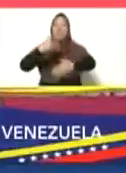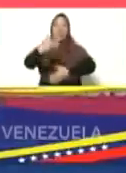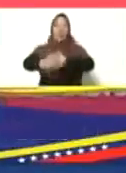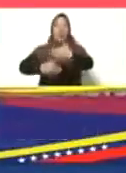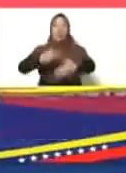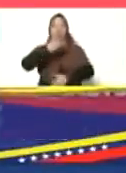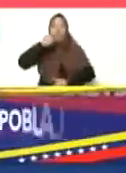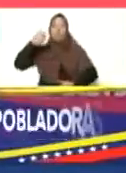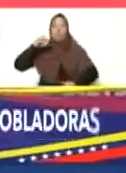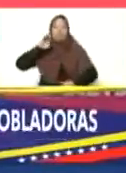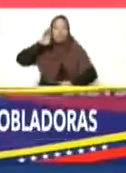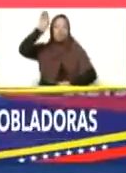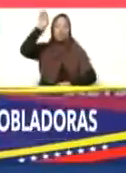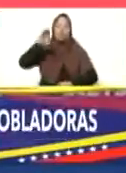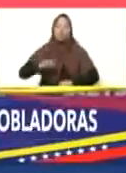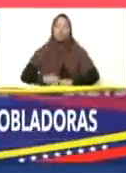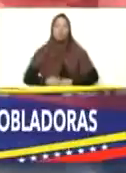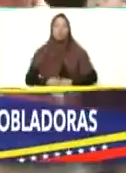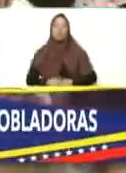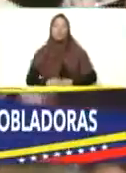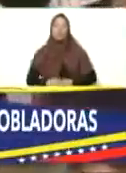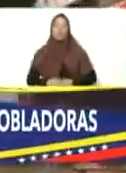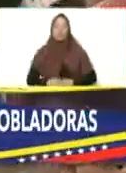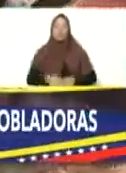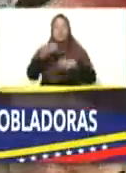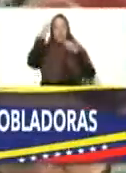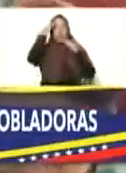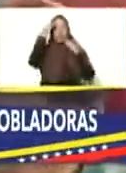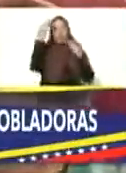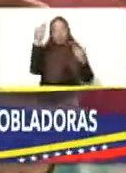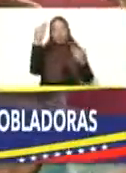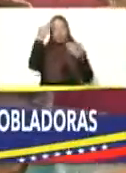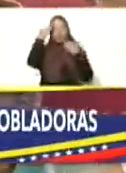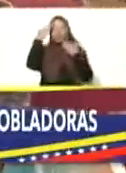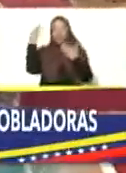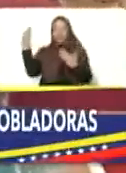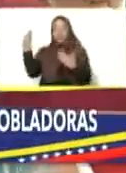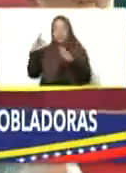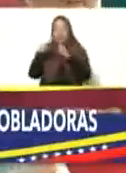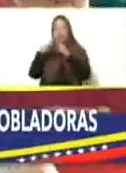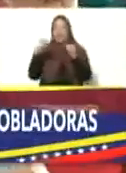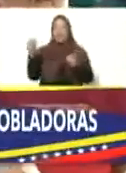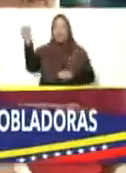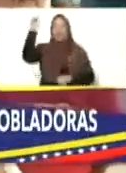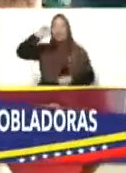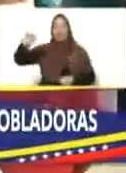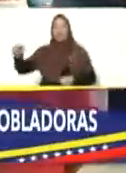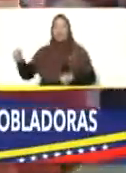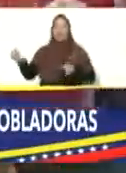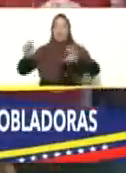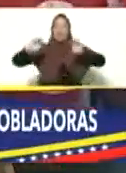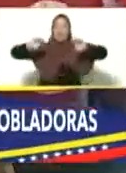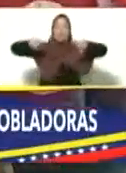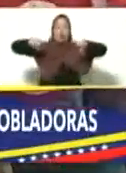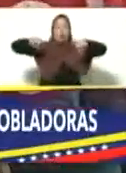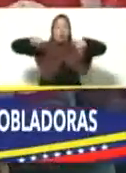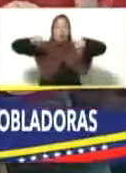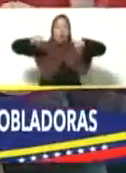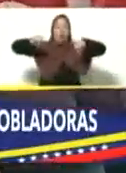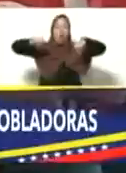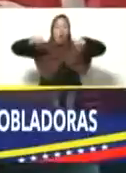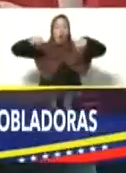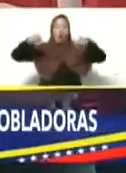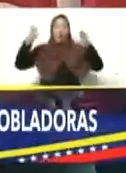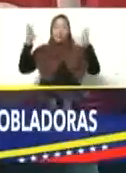españa bueno mis saludos a la federación nacional de motorizado verde hasta aquí